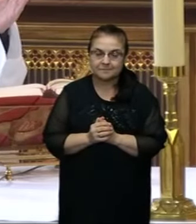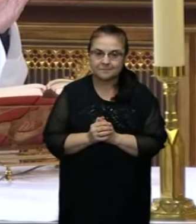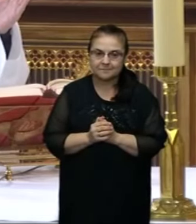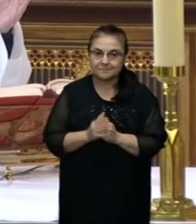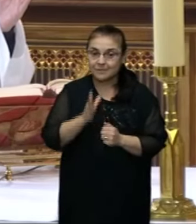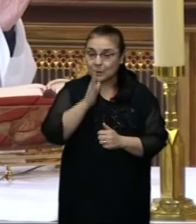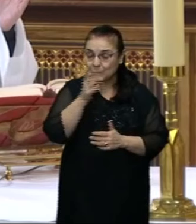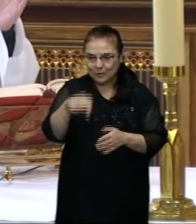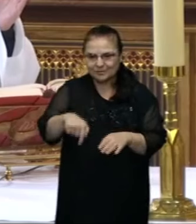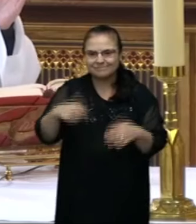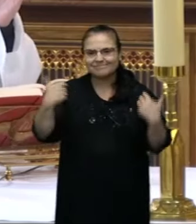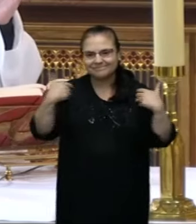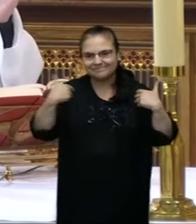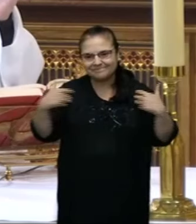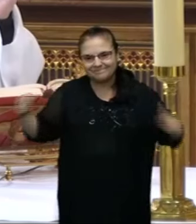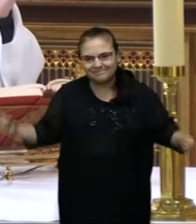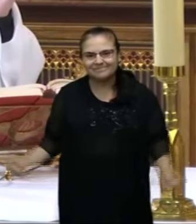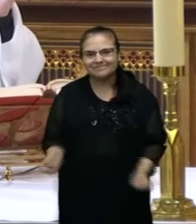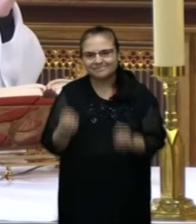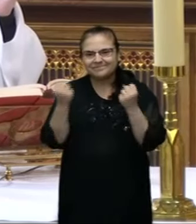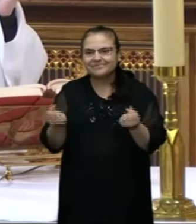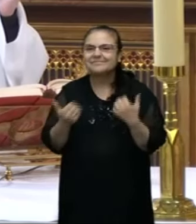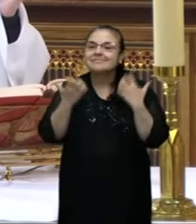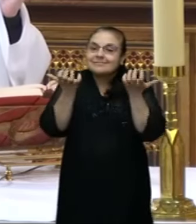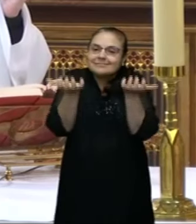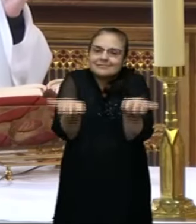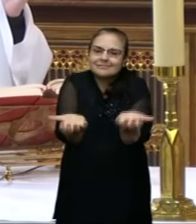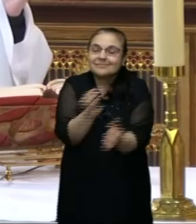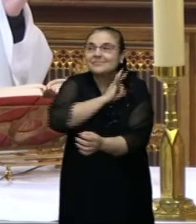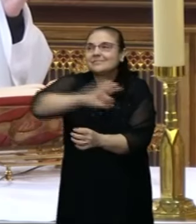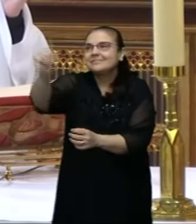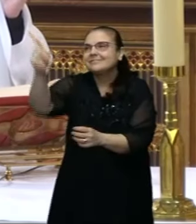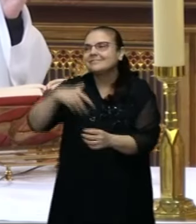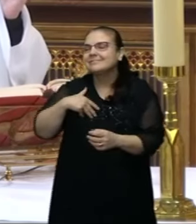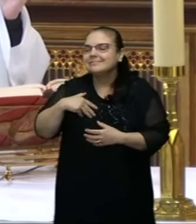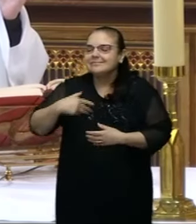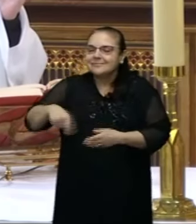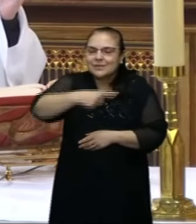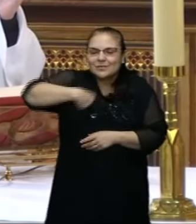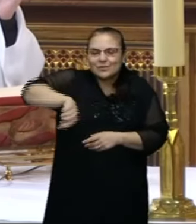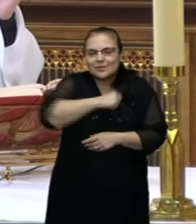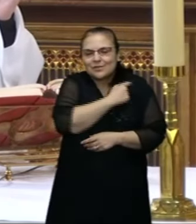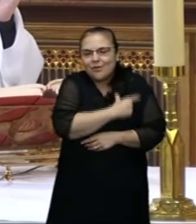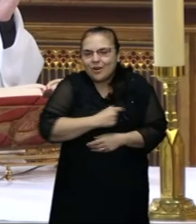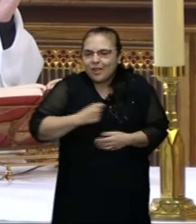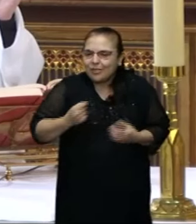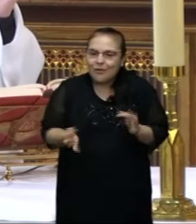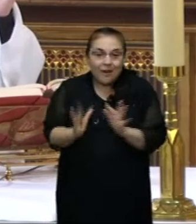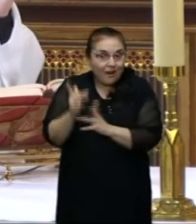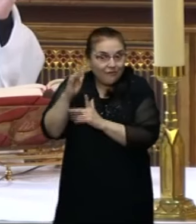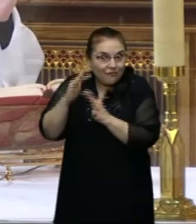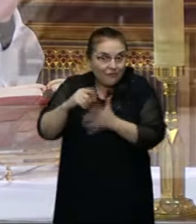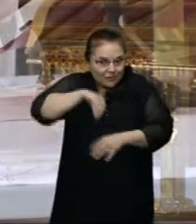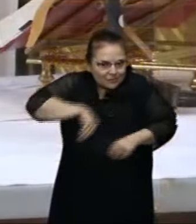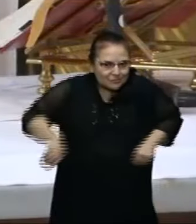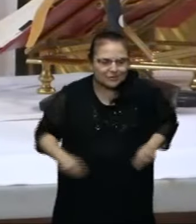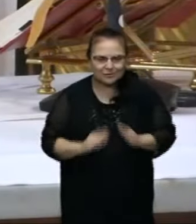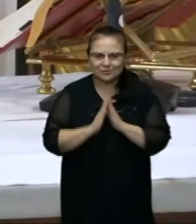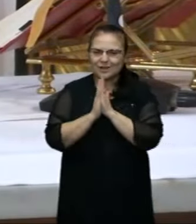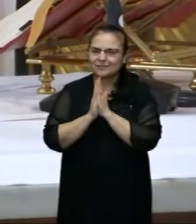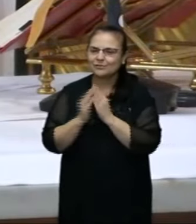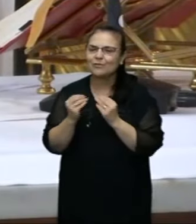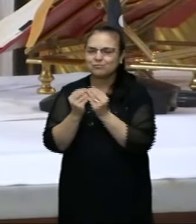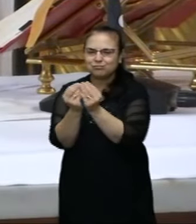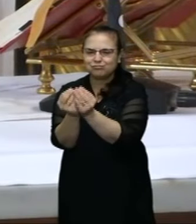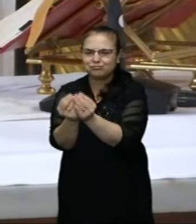Por este sacrificio de salvación que te ofrecemos, Señor, enciende nuestro corazón en el fuego del Espíritu Santo, con el